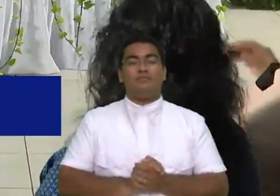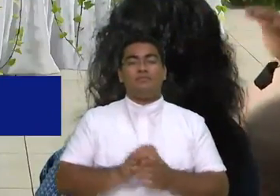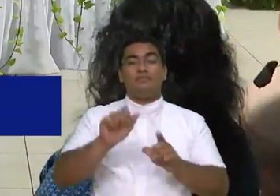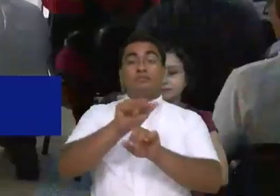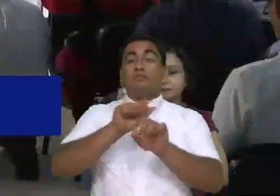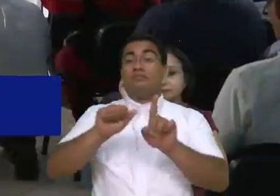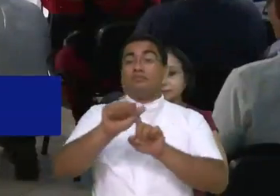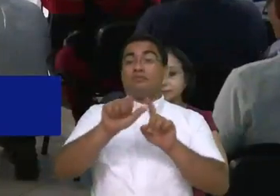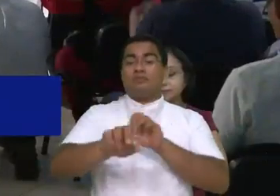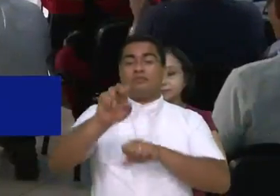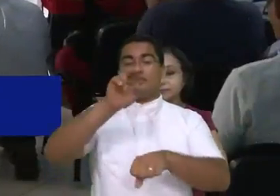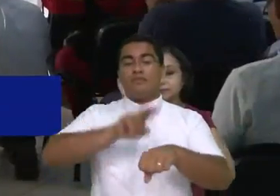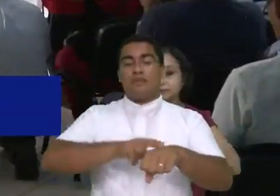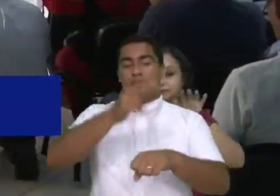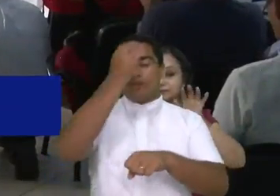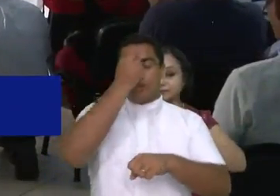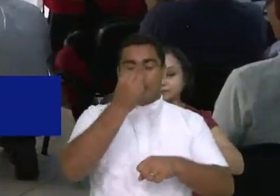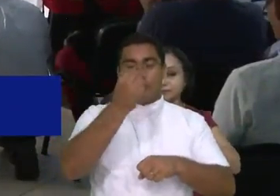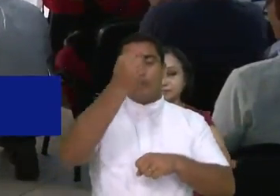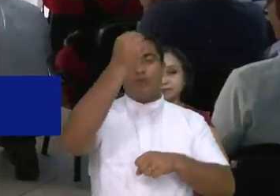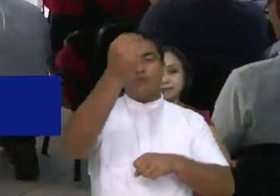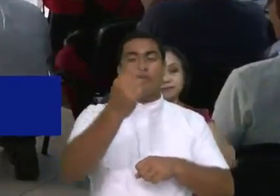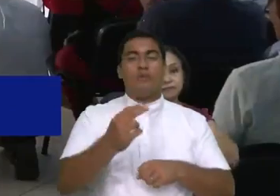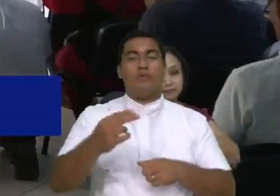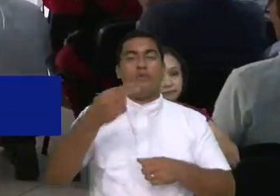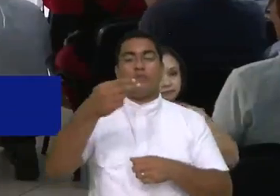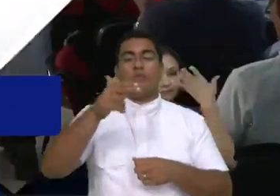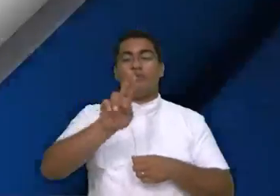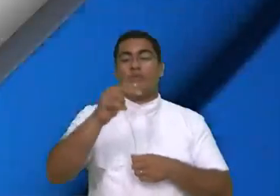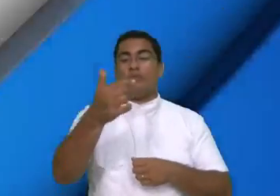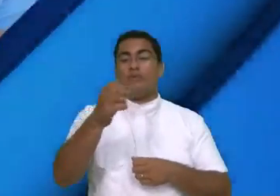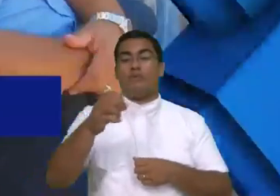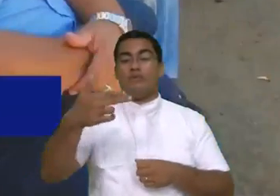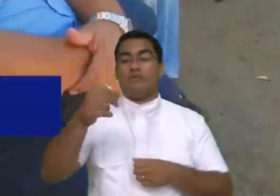Asamblea Nacional rinde homenaje al eterno Hugo Chávez.